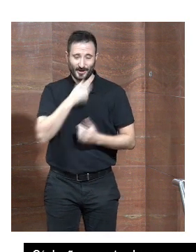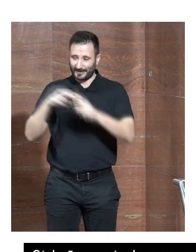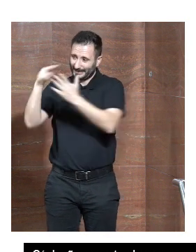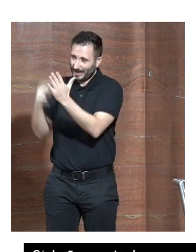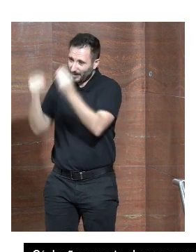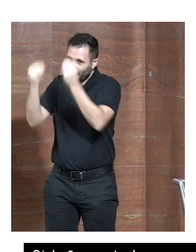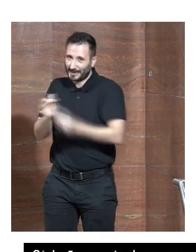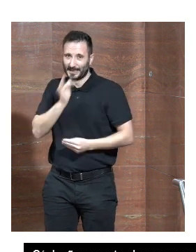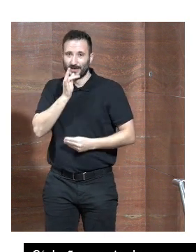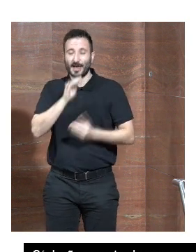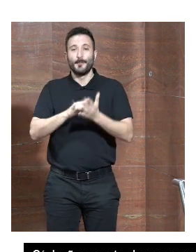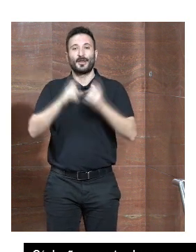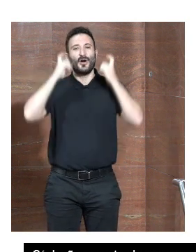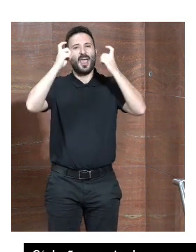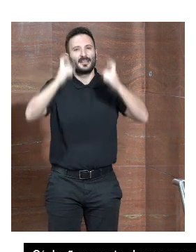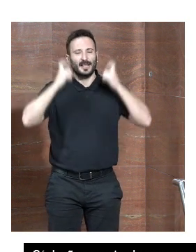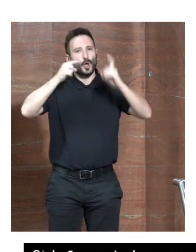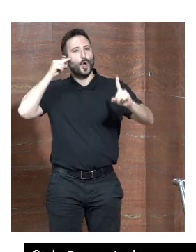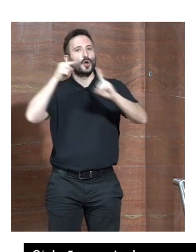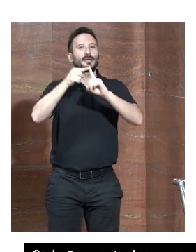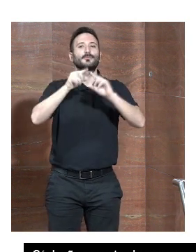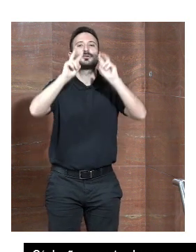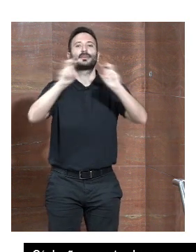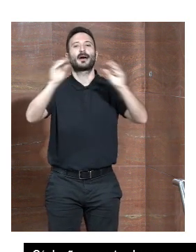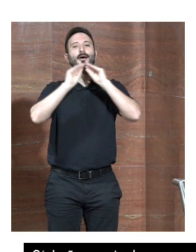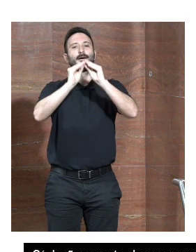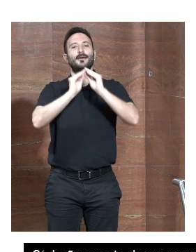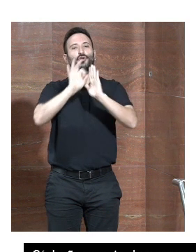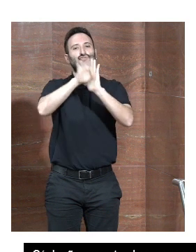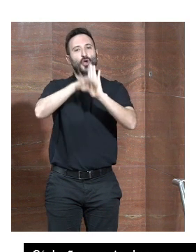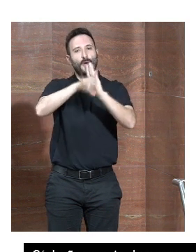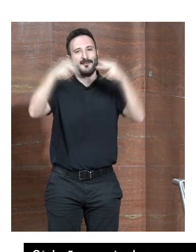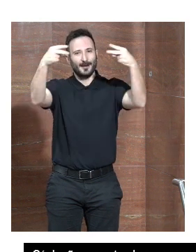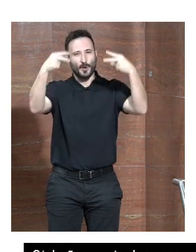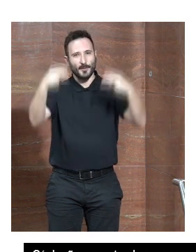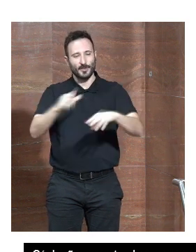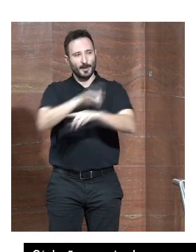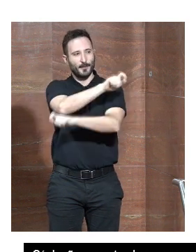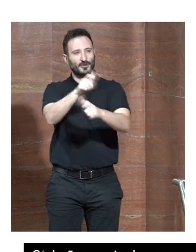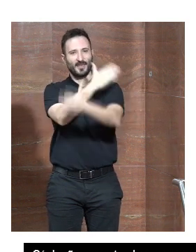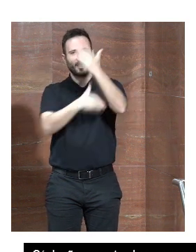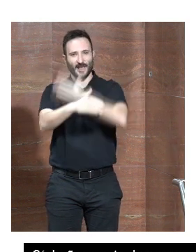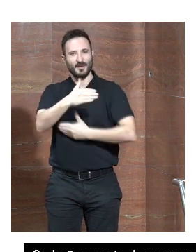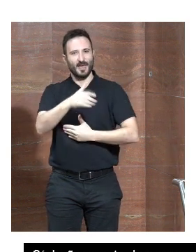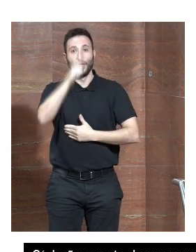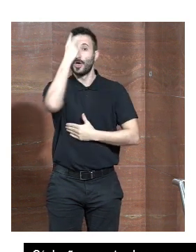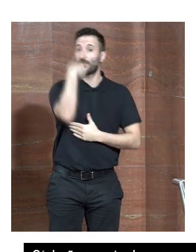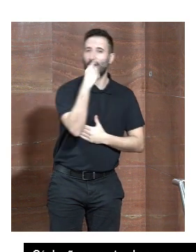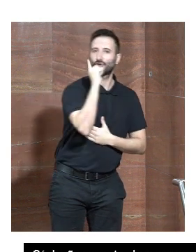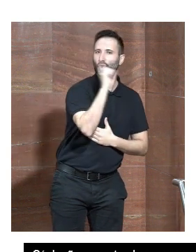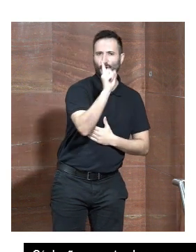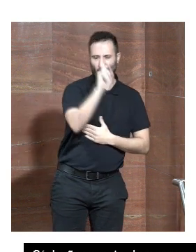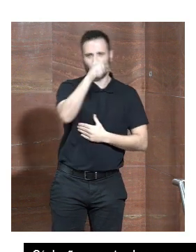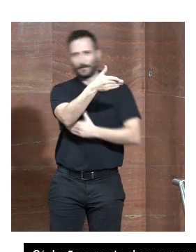hay varios intentos de hacer más cercana el desarrollo de software a personas con discapacidad, no solo a personas ciegas y